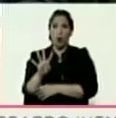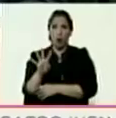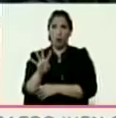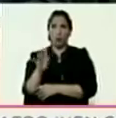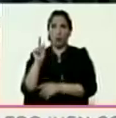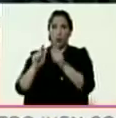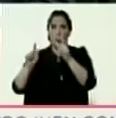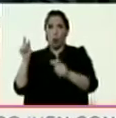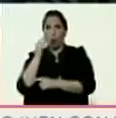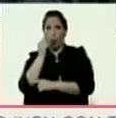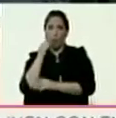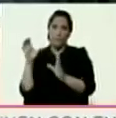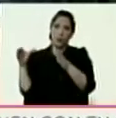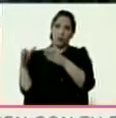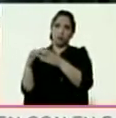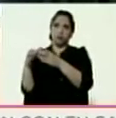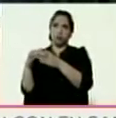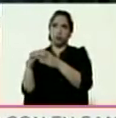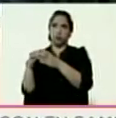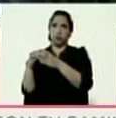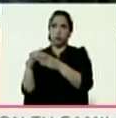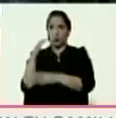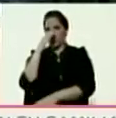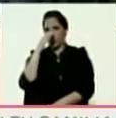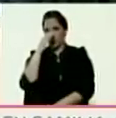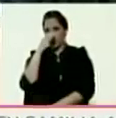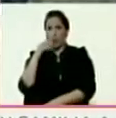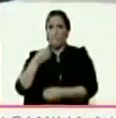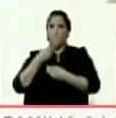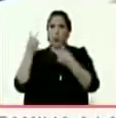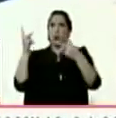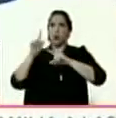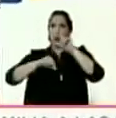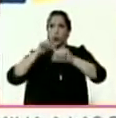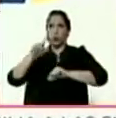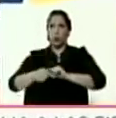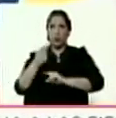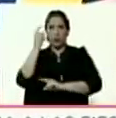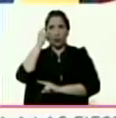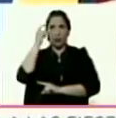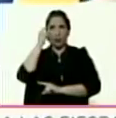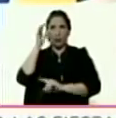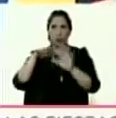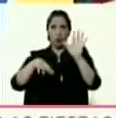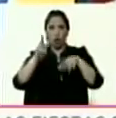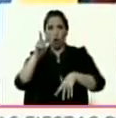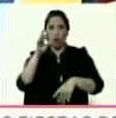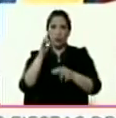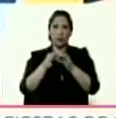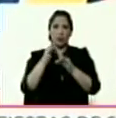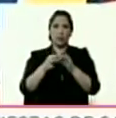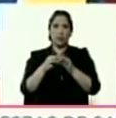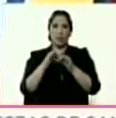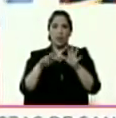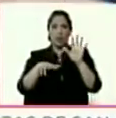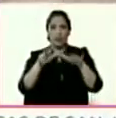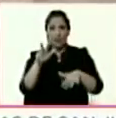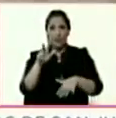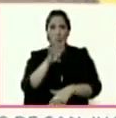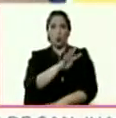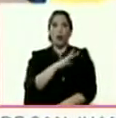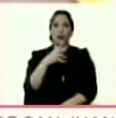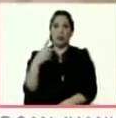criminal Los Rastrojos, publica un tuit el día 12 de septiembre a las